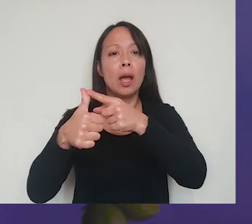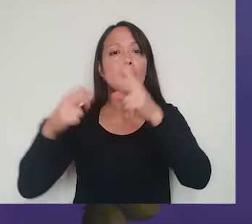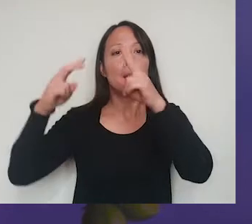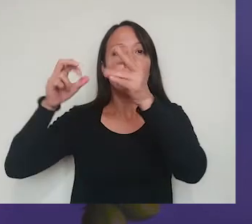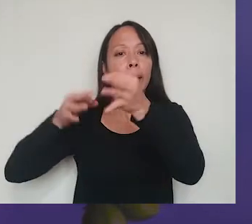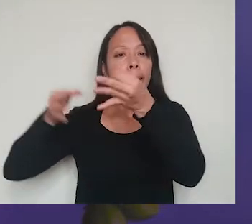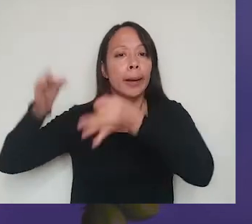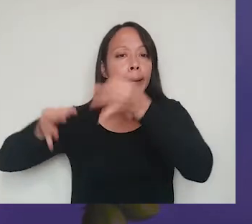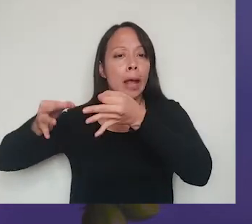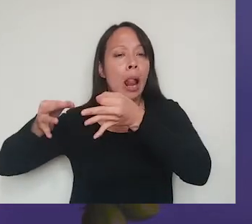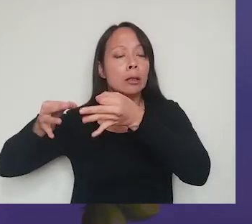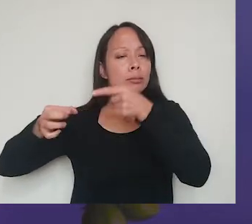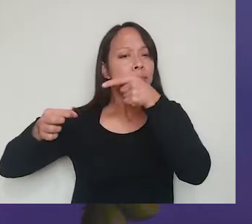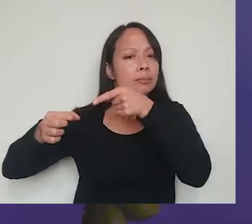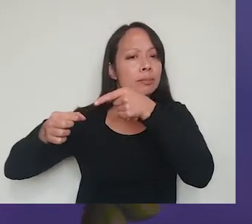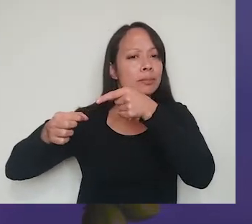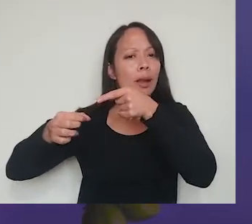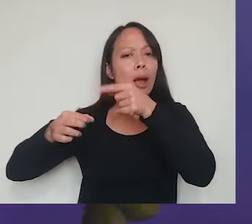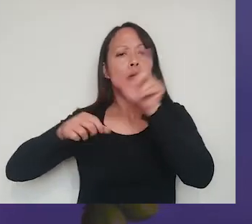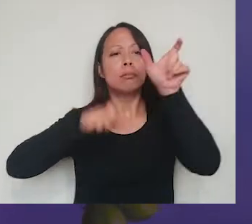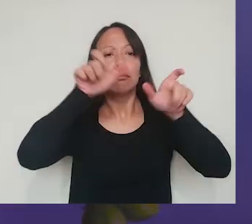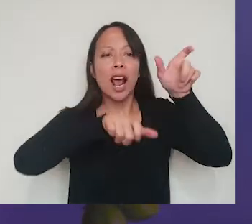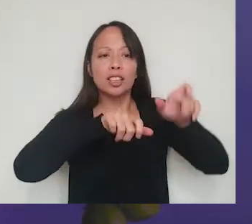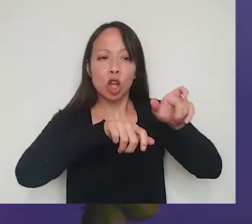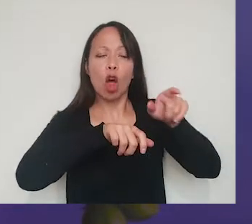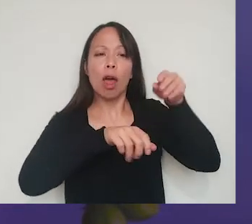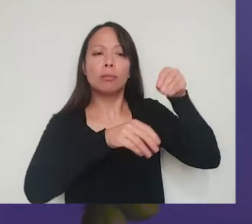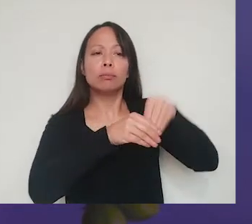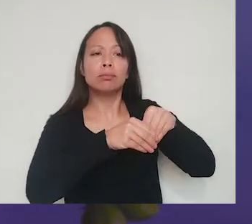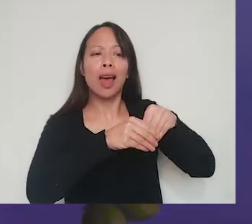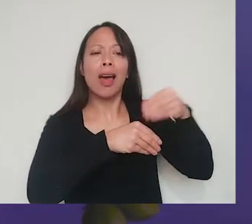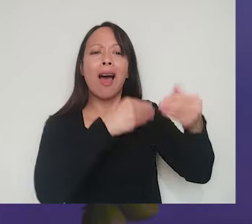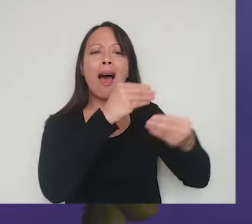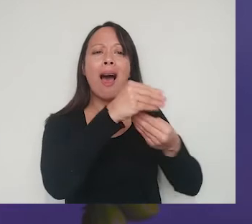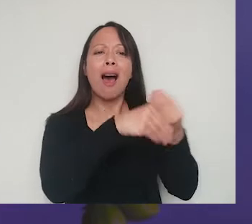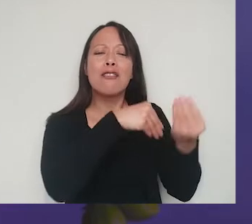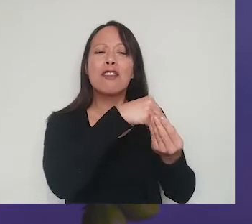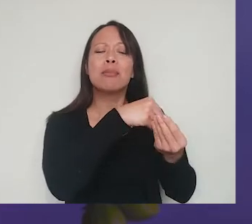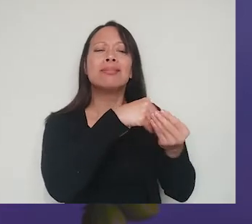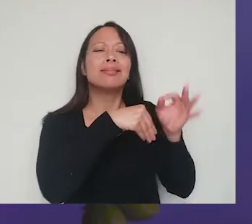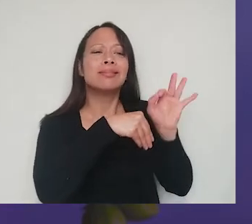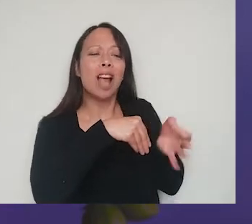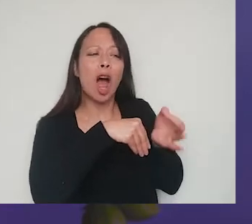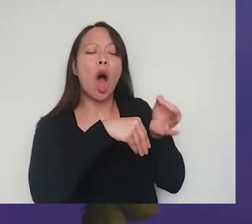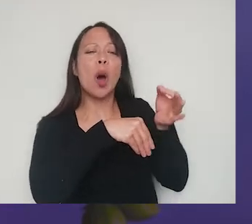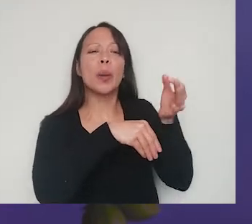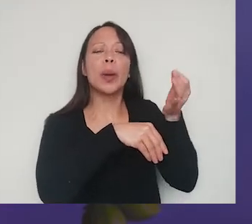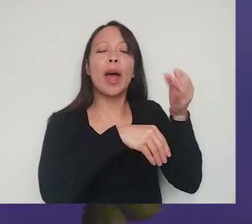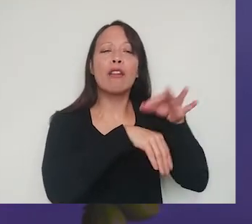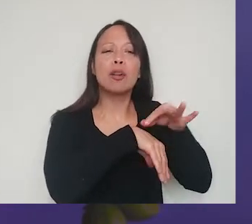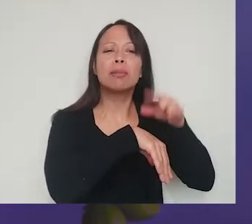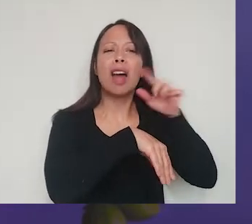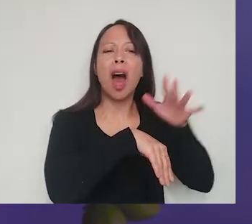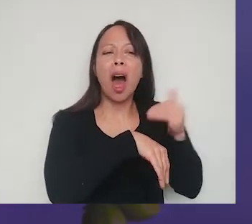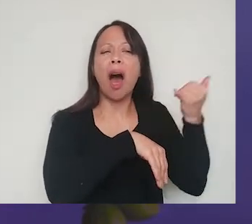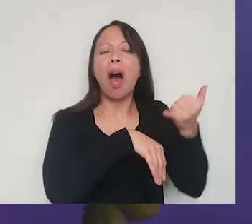estudios genéticos o los estudios de portadores para aquellas personas que quizás tienen antecedentes en su familia, para que puedan acceder a estos estudios de portadores y